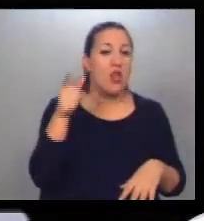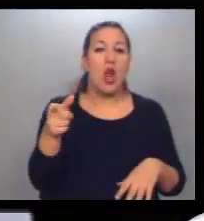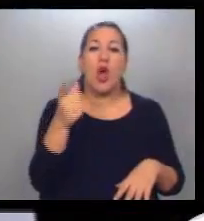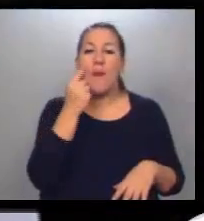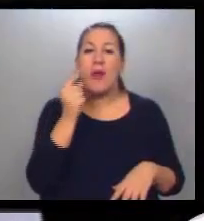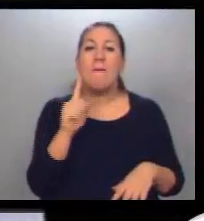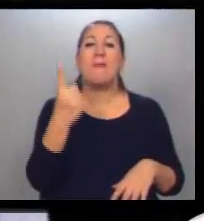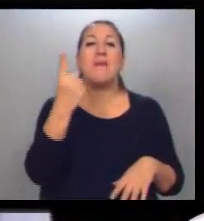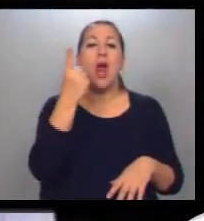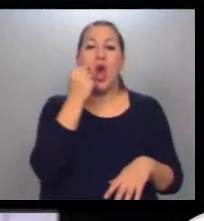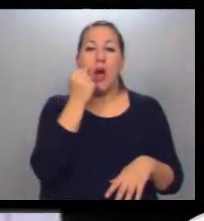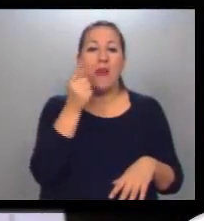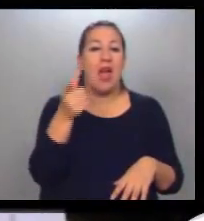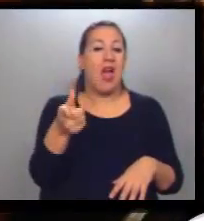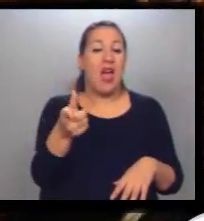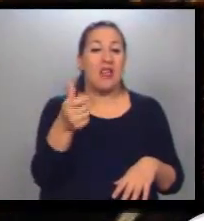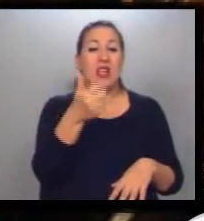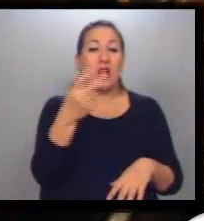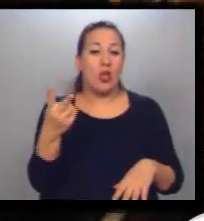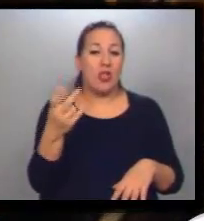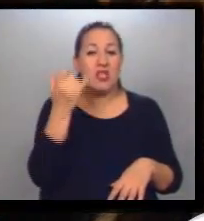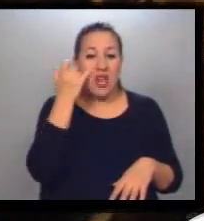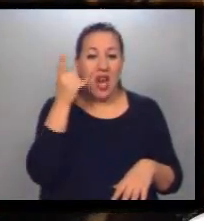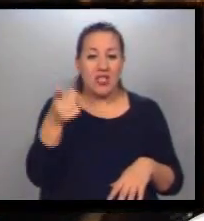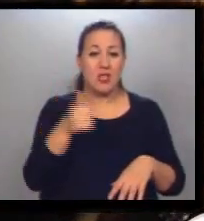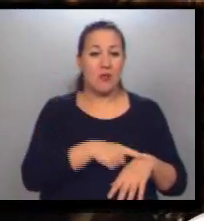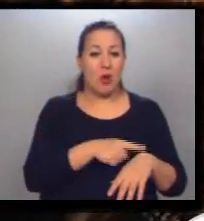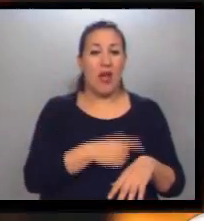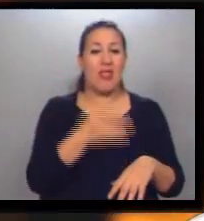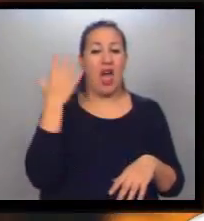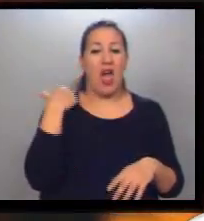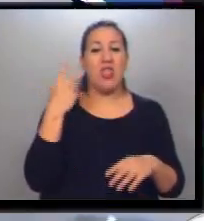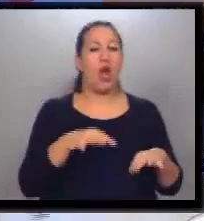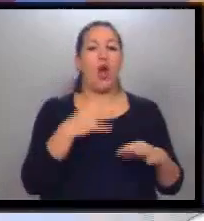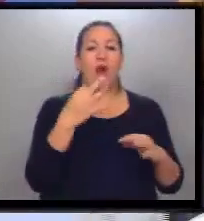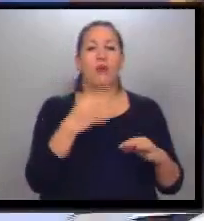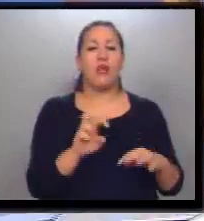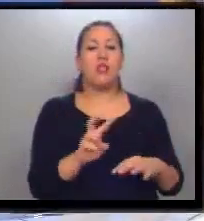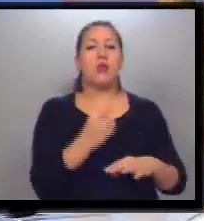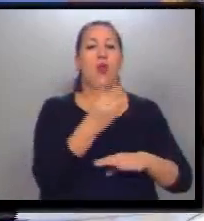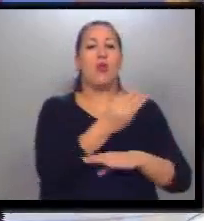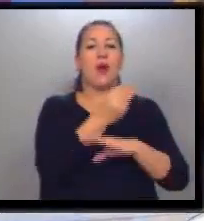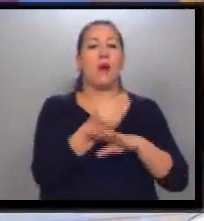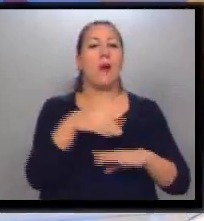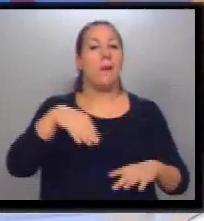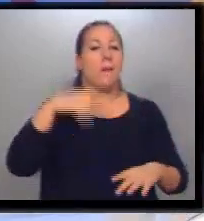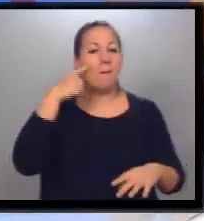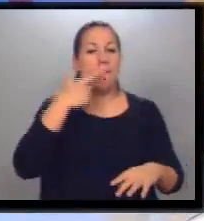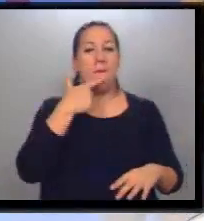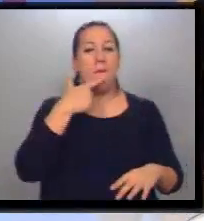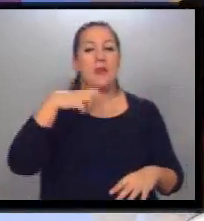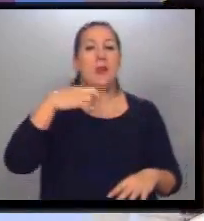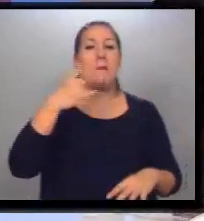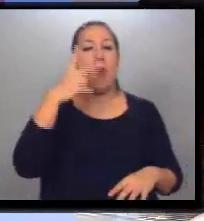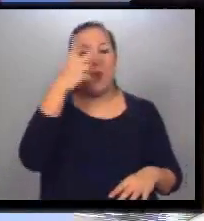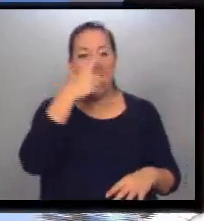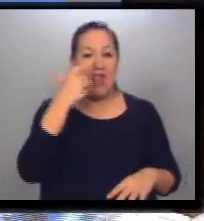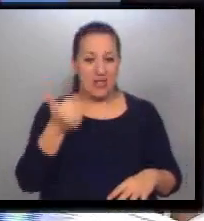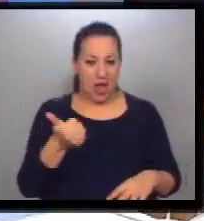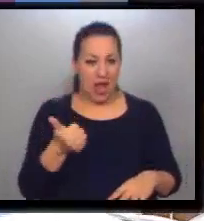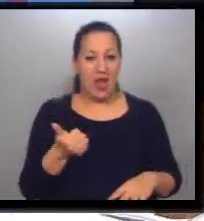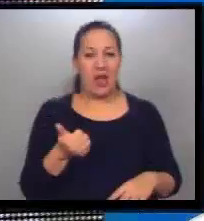tenía 62 y ya tenía en ese momento... dos matrimonios, dos divorcios y cuatro hijos tenía en ese momento. Y dos